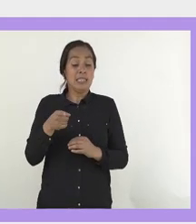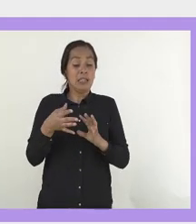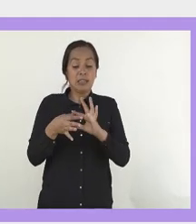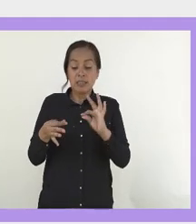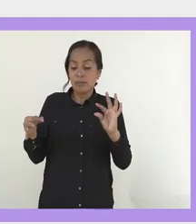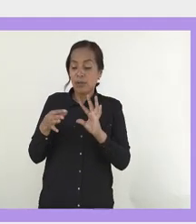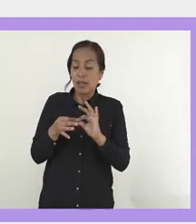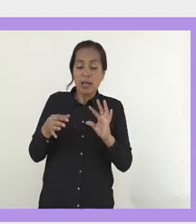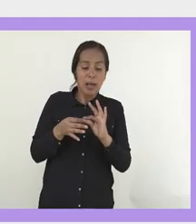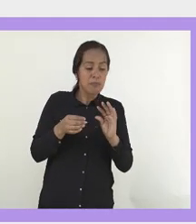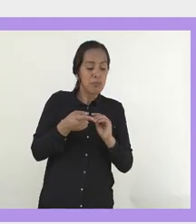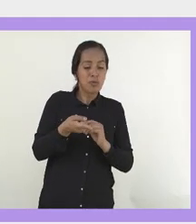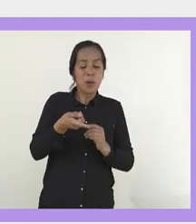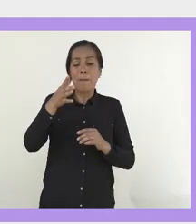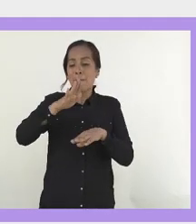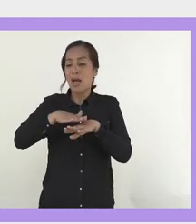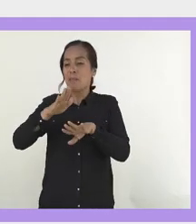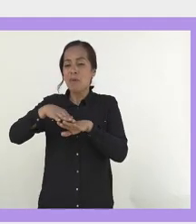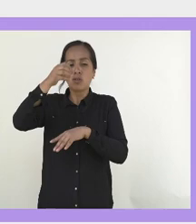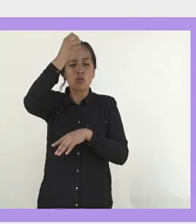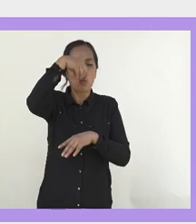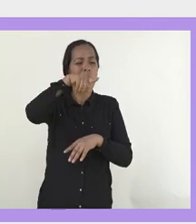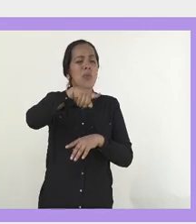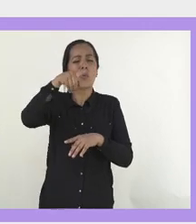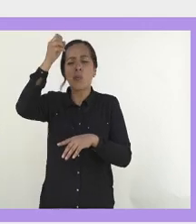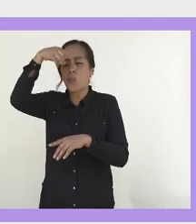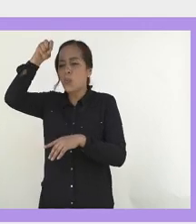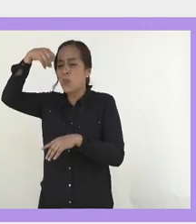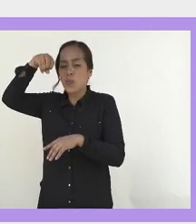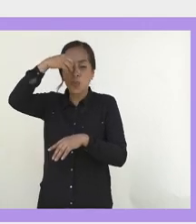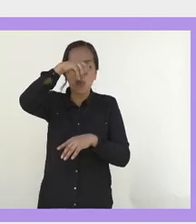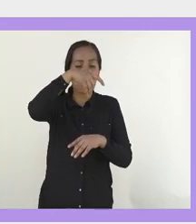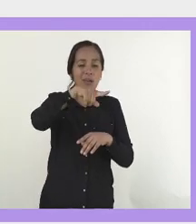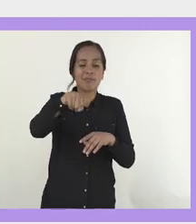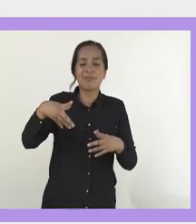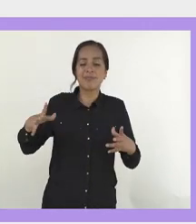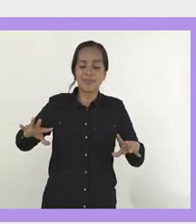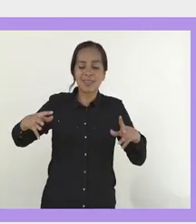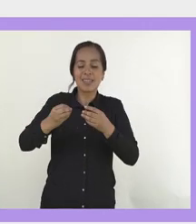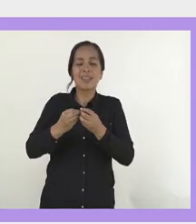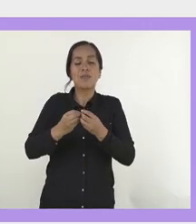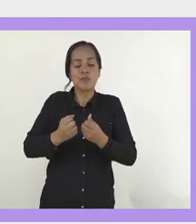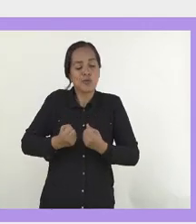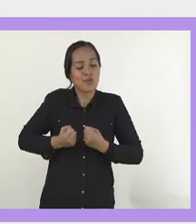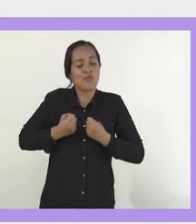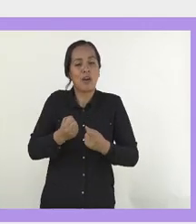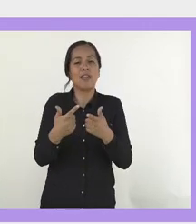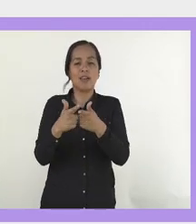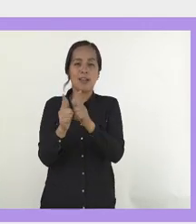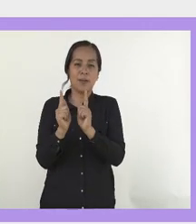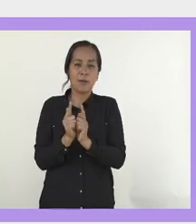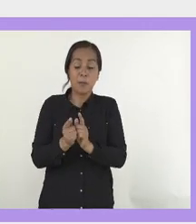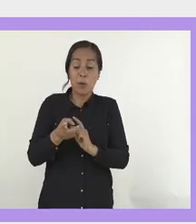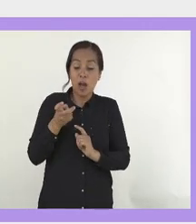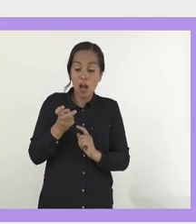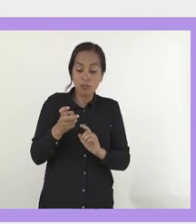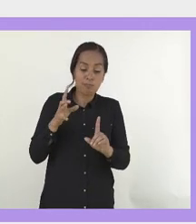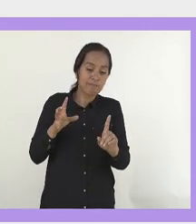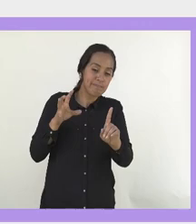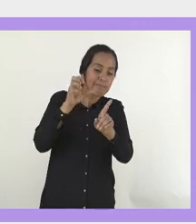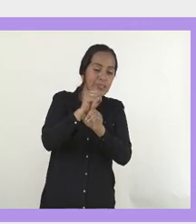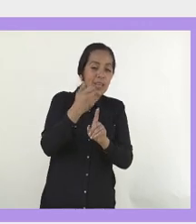no que entre más opiniones tengamos pues más fuerte va a ser un grupo aquí se trata de de fortalecer